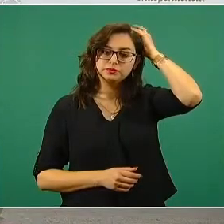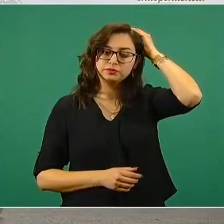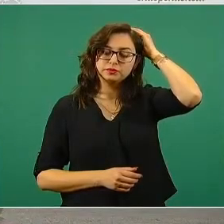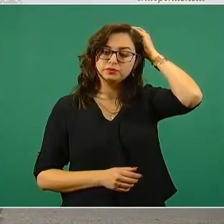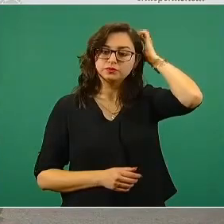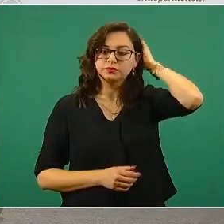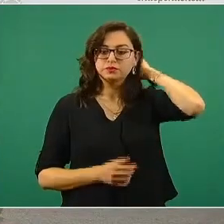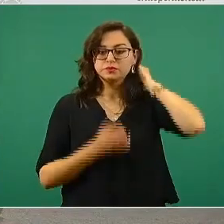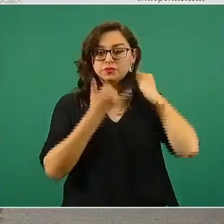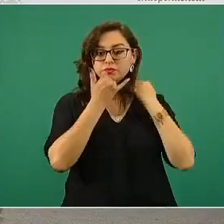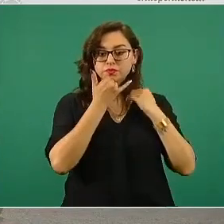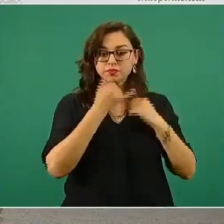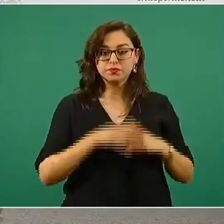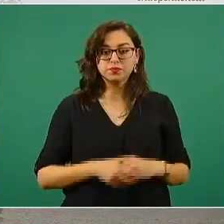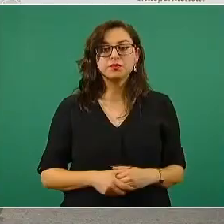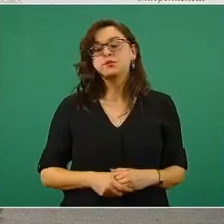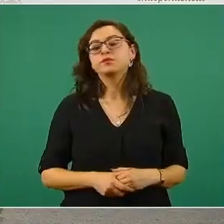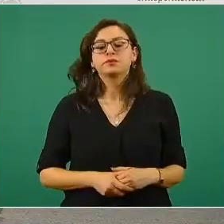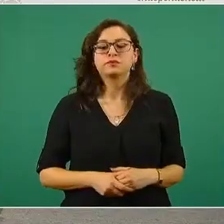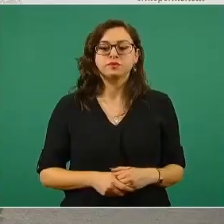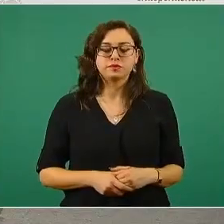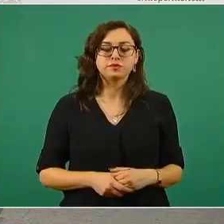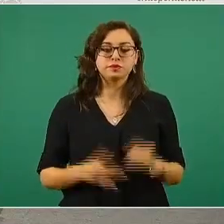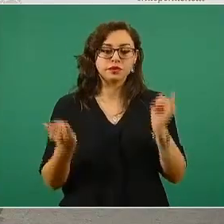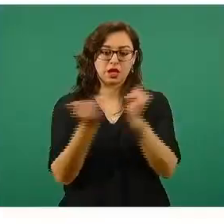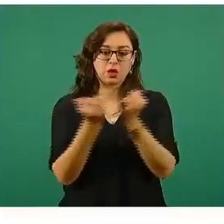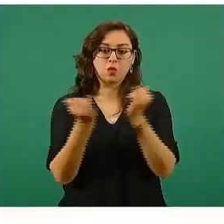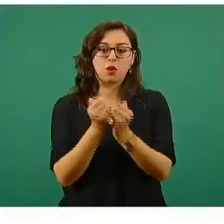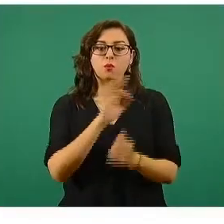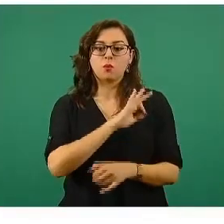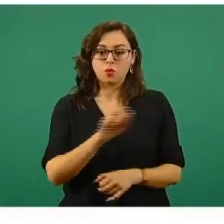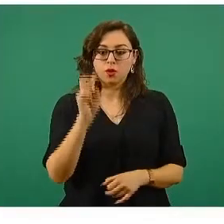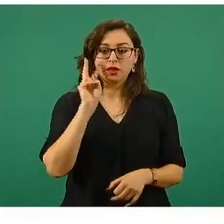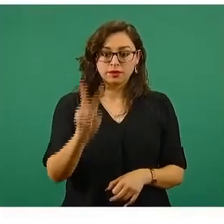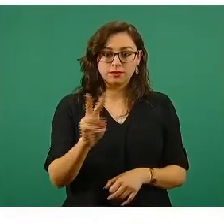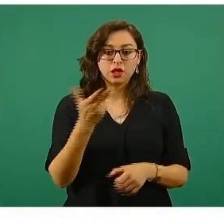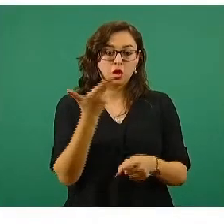el comportamiento de la actividad hospitalaria.